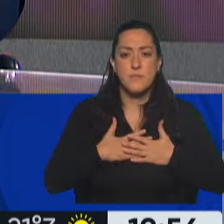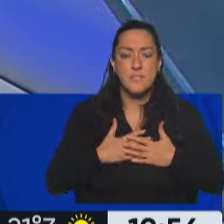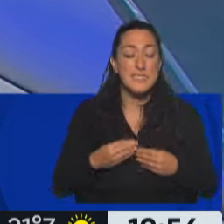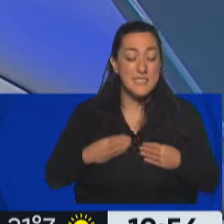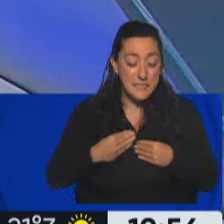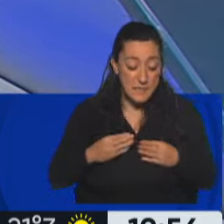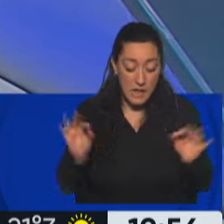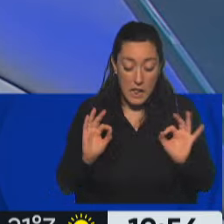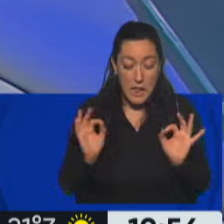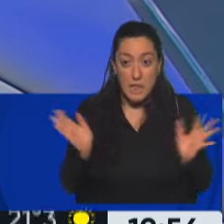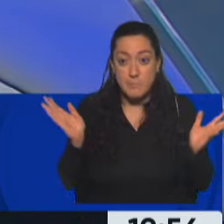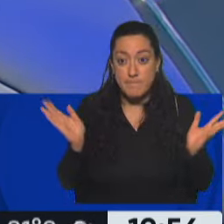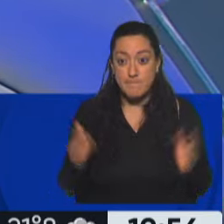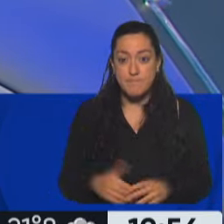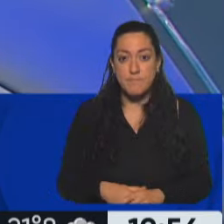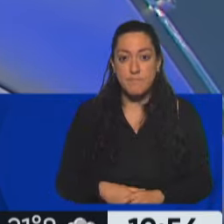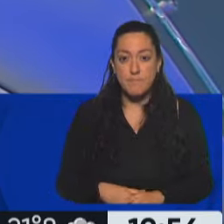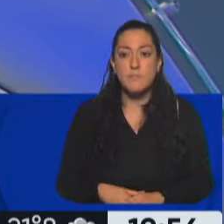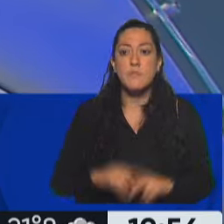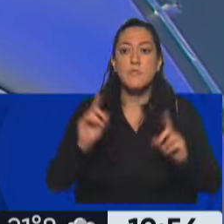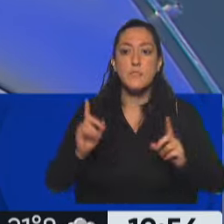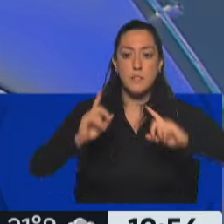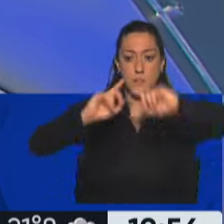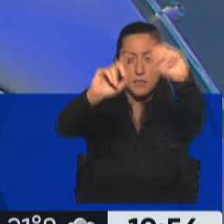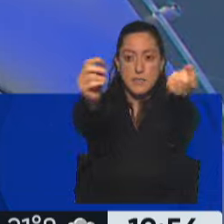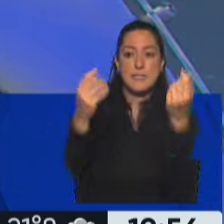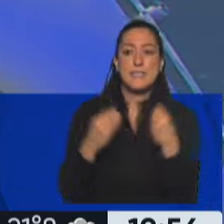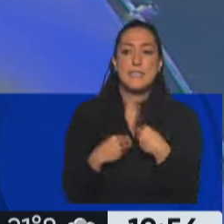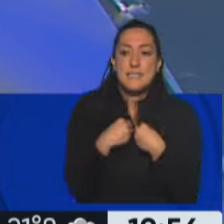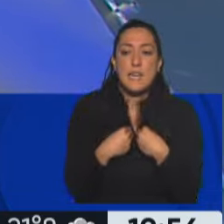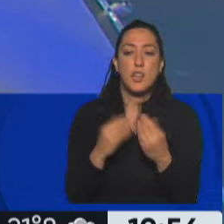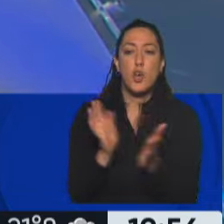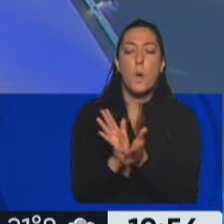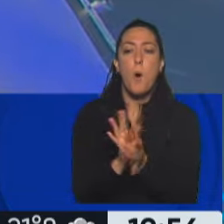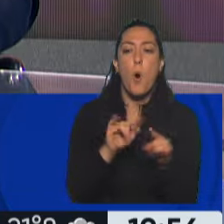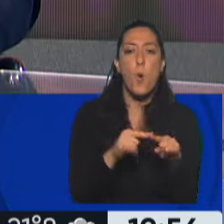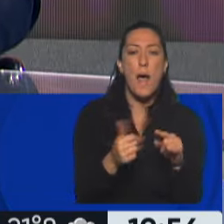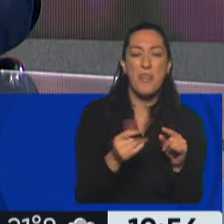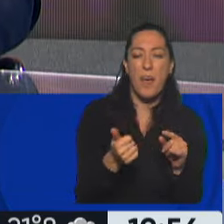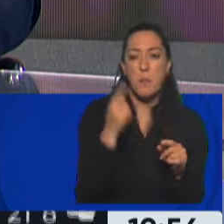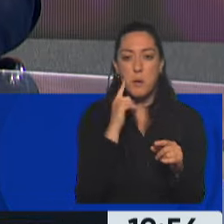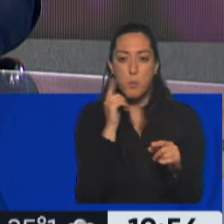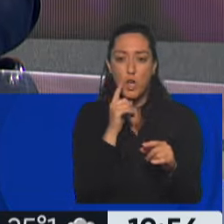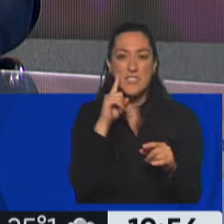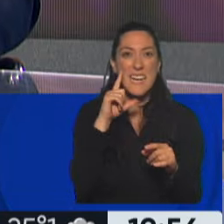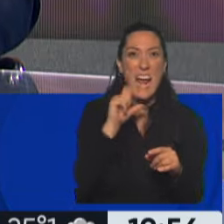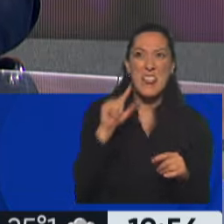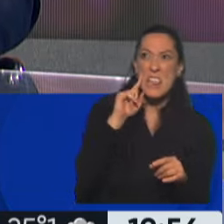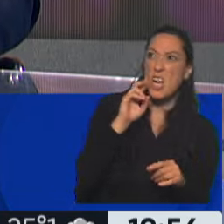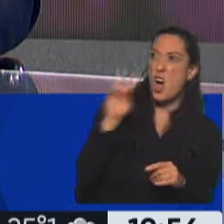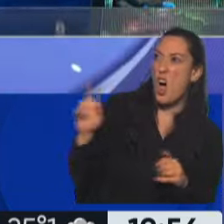Es un romántico. Lo siento. De hecho, lo siento. También siento de que hay un poquito de despecho por parte de Wanda al ver a Icardi. A Icardi